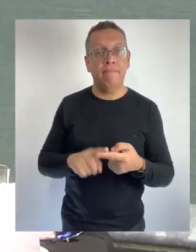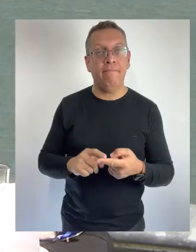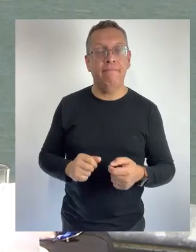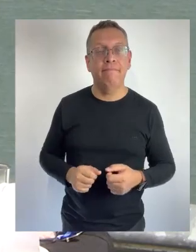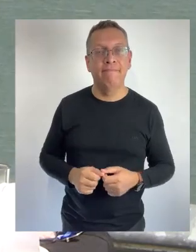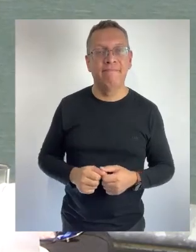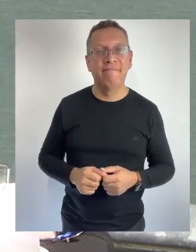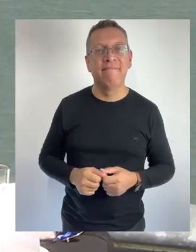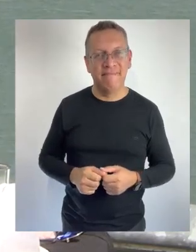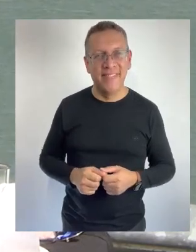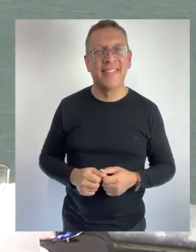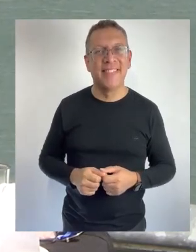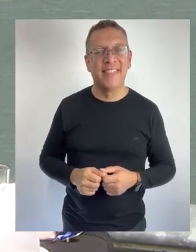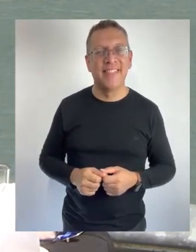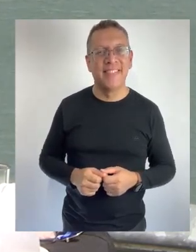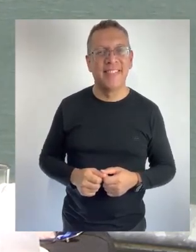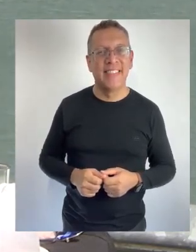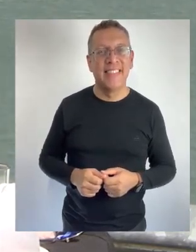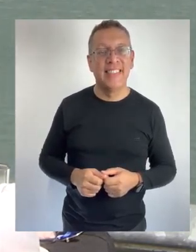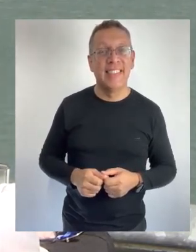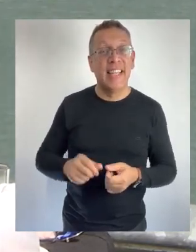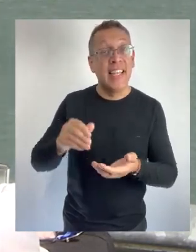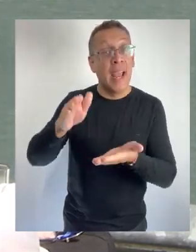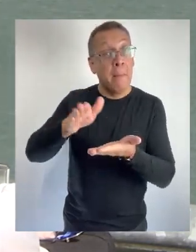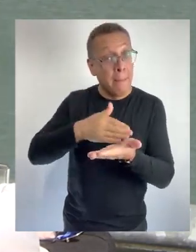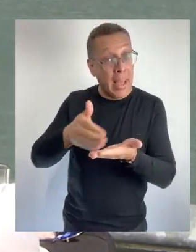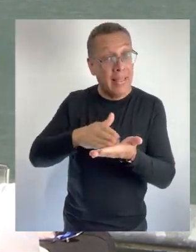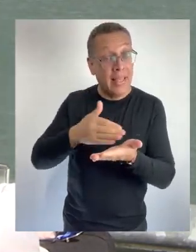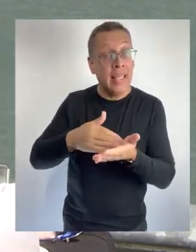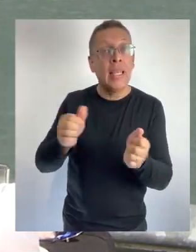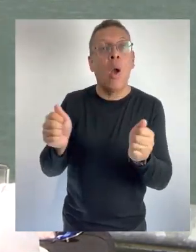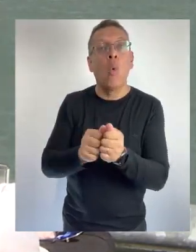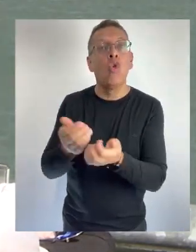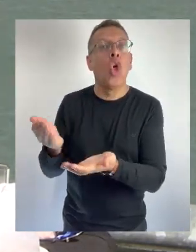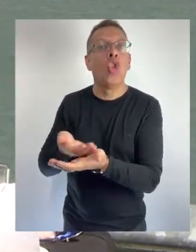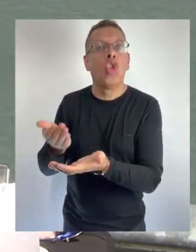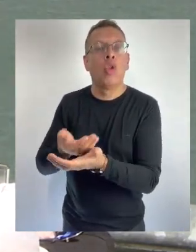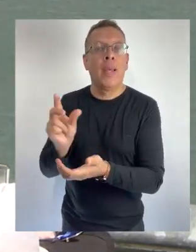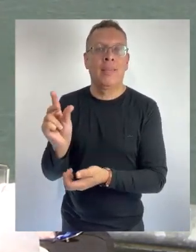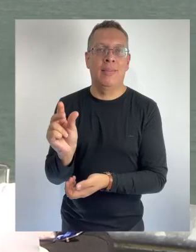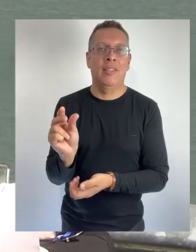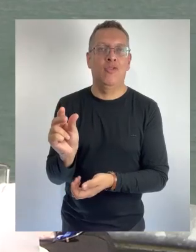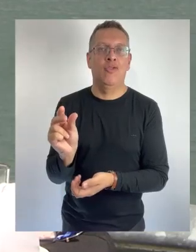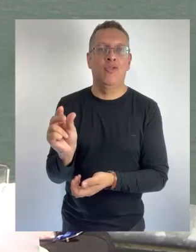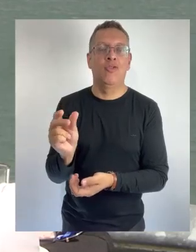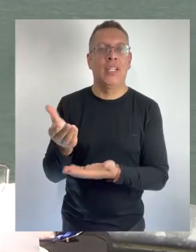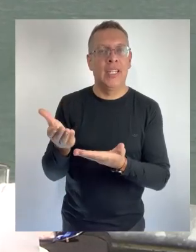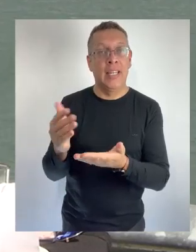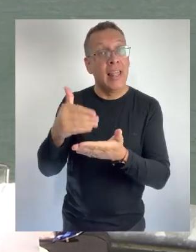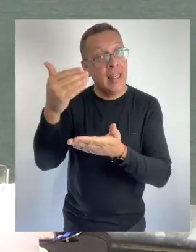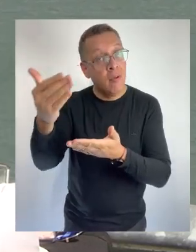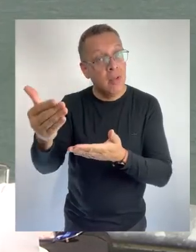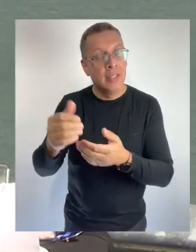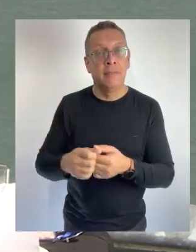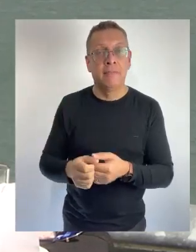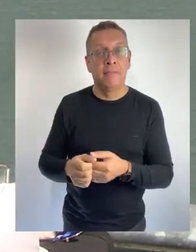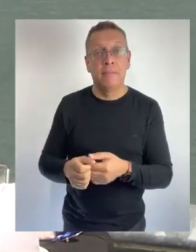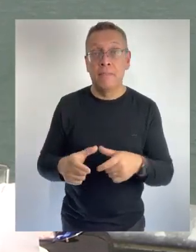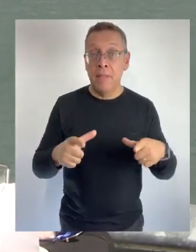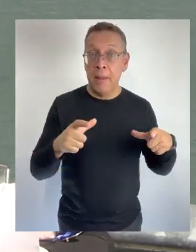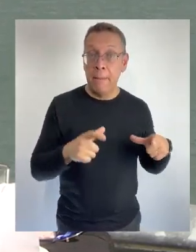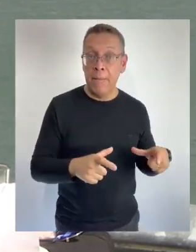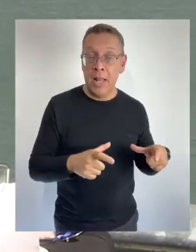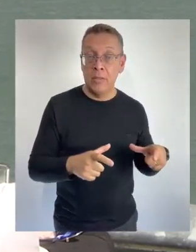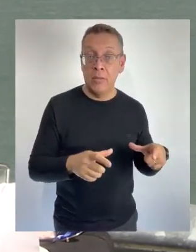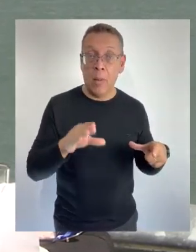la mantequilla es por la tomate. Ah, parece. No por el plato. En el plato, el pato, la